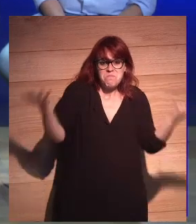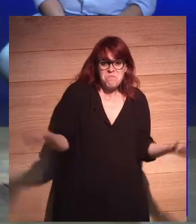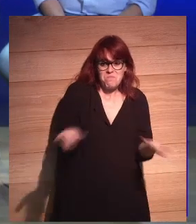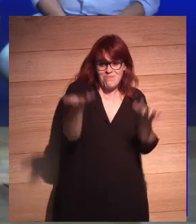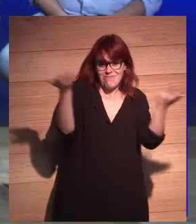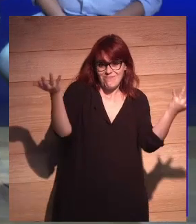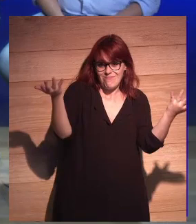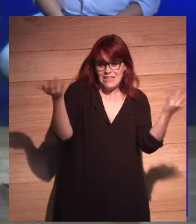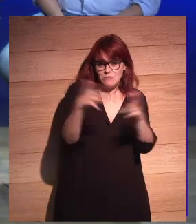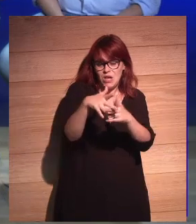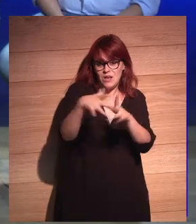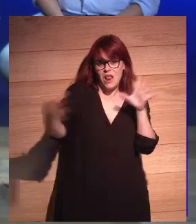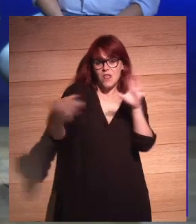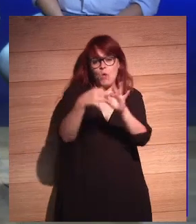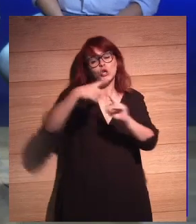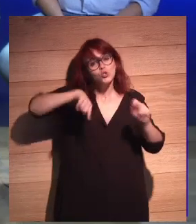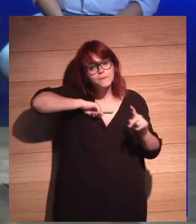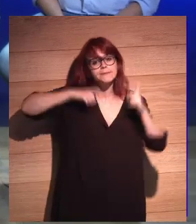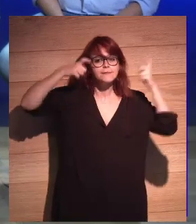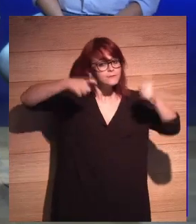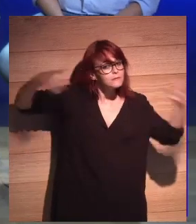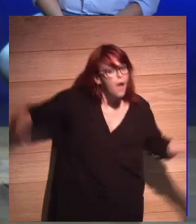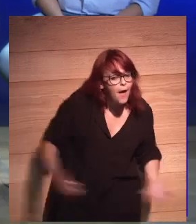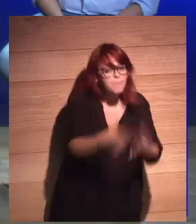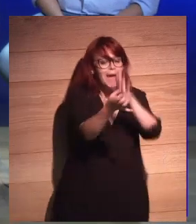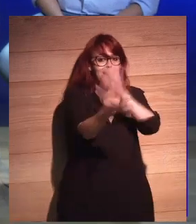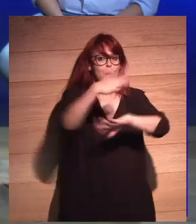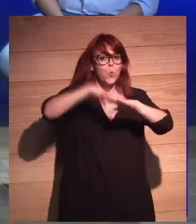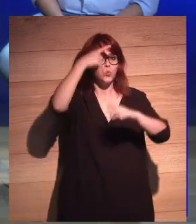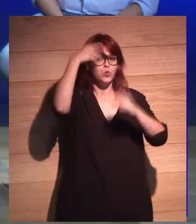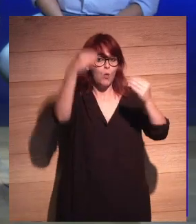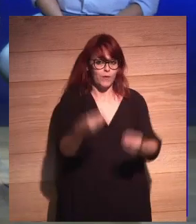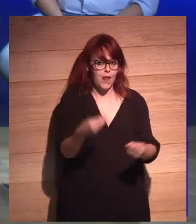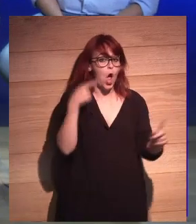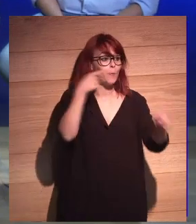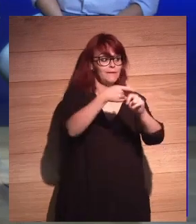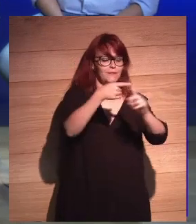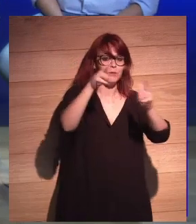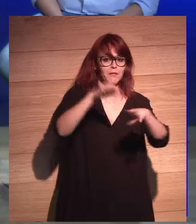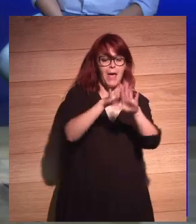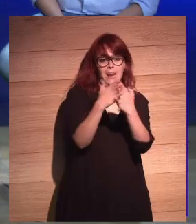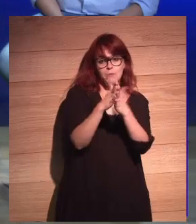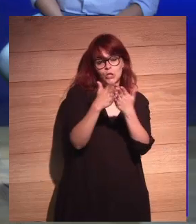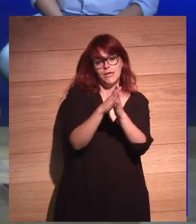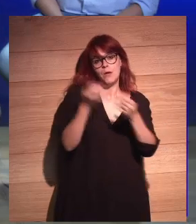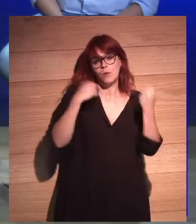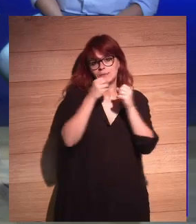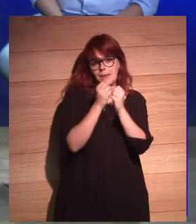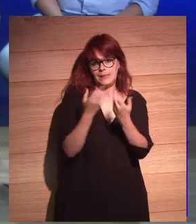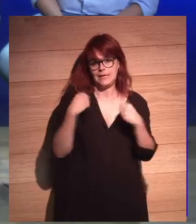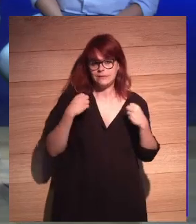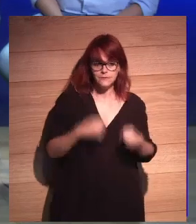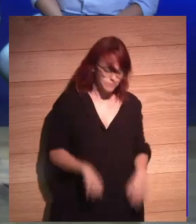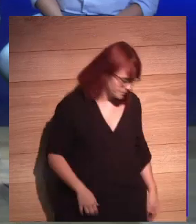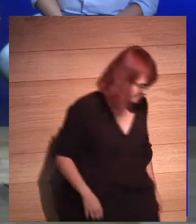Eso es parte de la asociación, el trabajo que tenemos de crear una buena cultura y es el objeto del libro de buenas prácticas, ¿no? Por